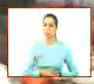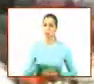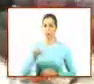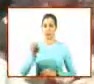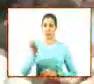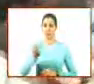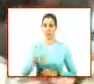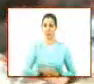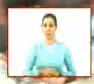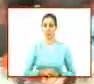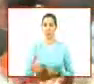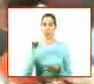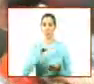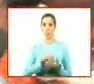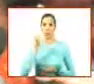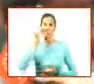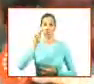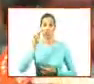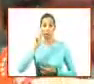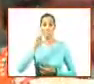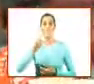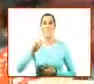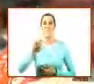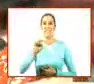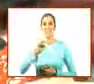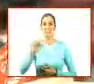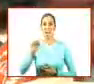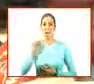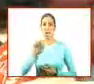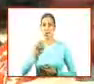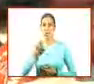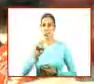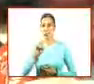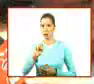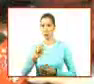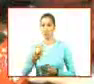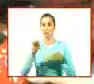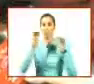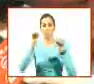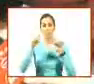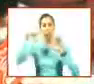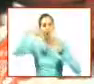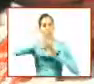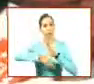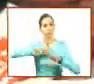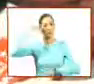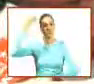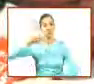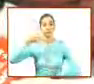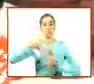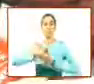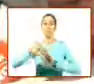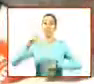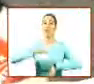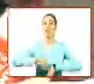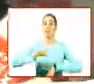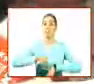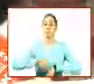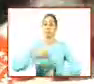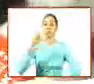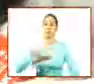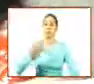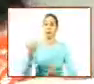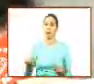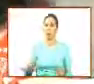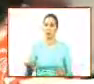Bueno, de nuevo, el profesor Mesaros nos llama a una profunda reflexión sobre el momento crucial que